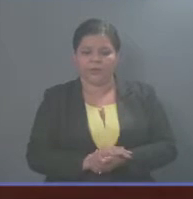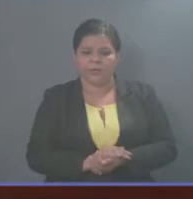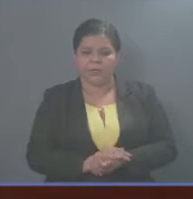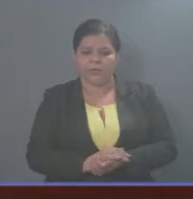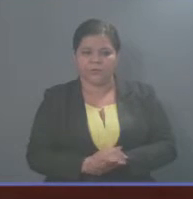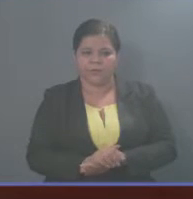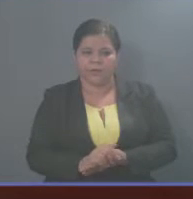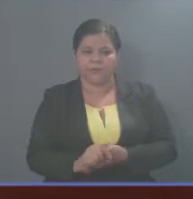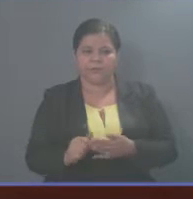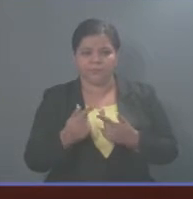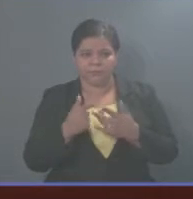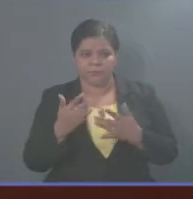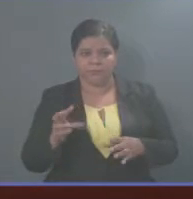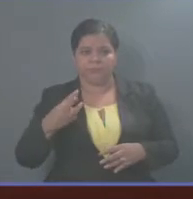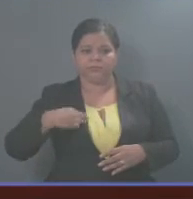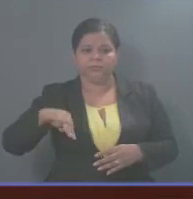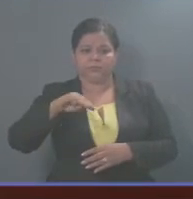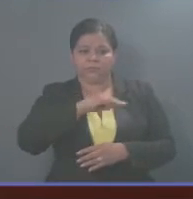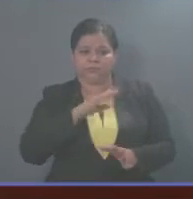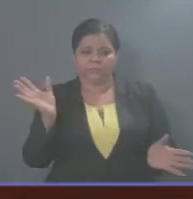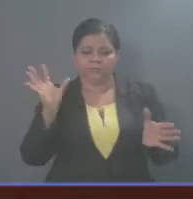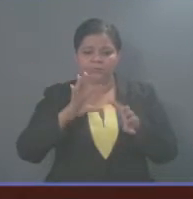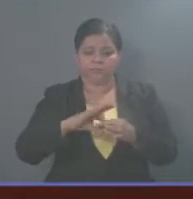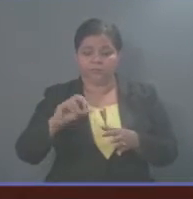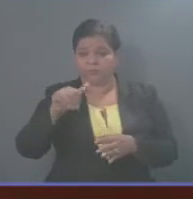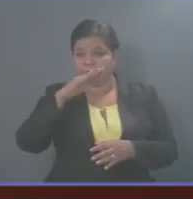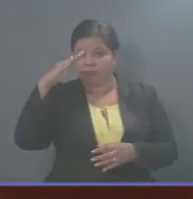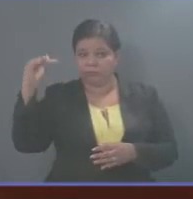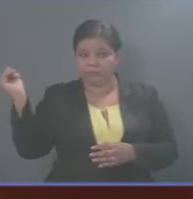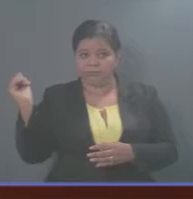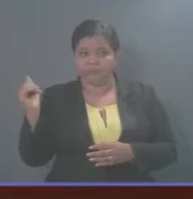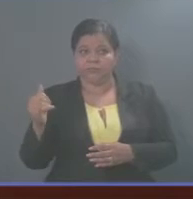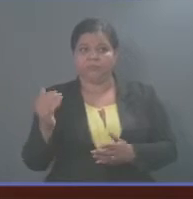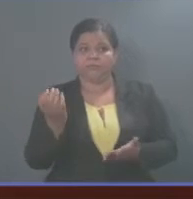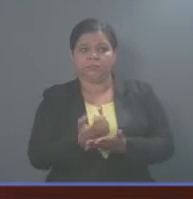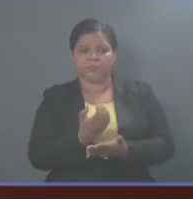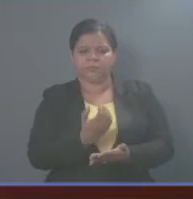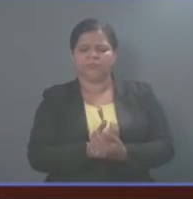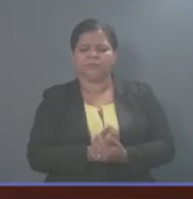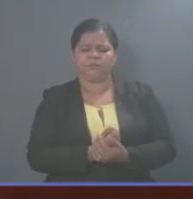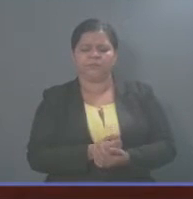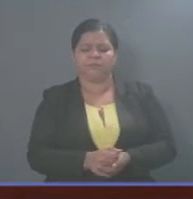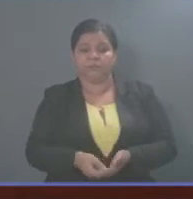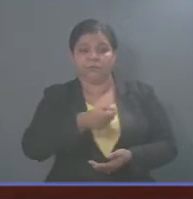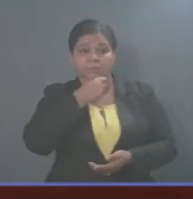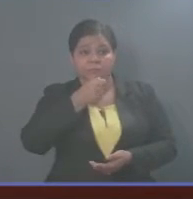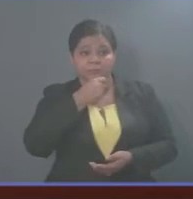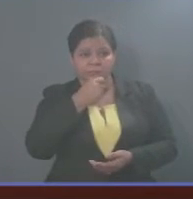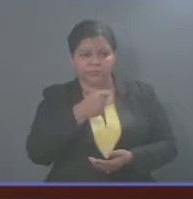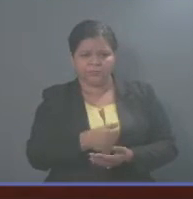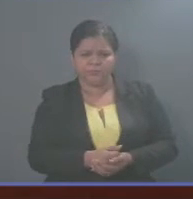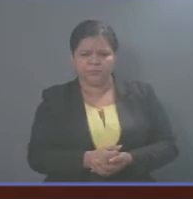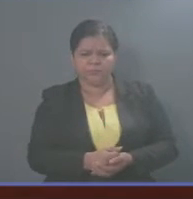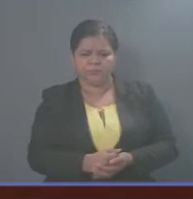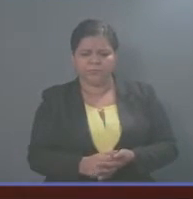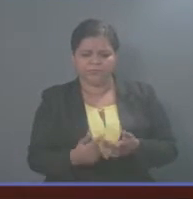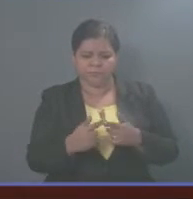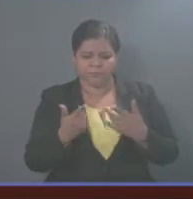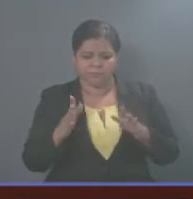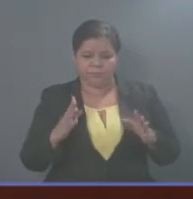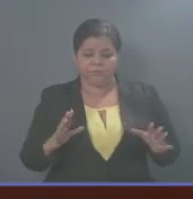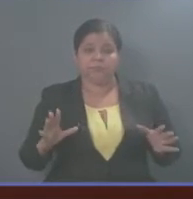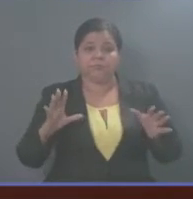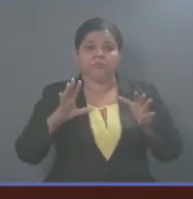que los ministros de Relaciones Exteriores y de Economía informen de manera verbal y por escrito sobre